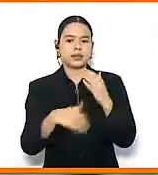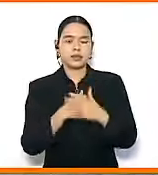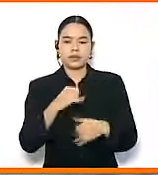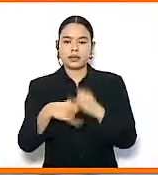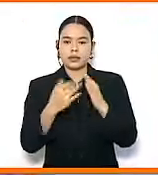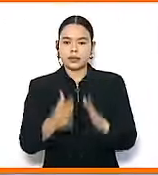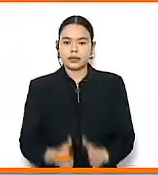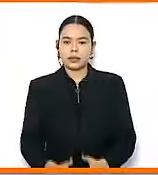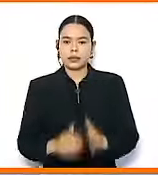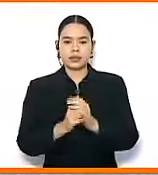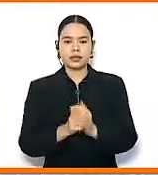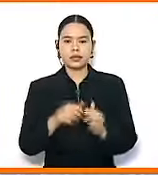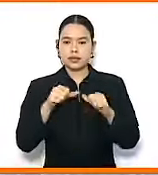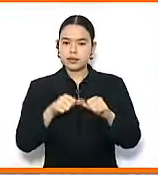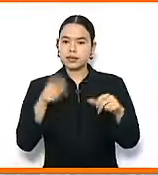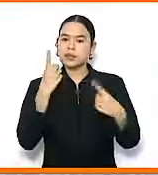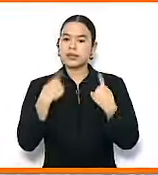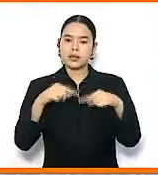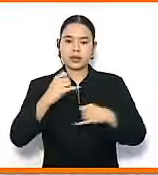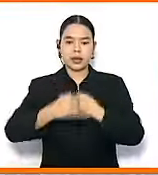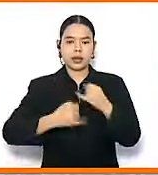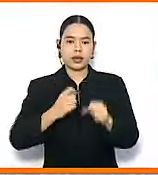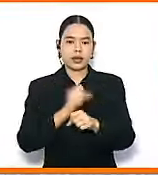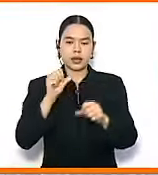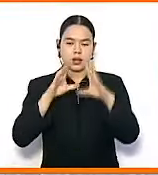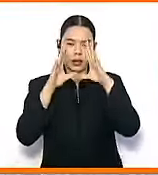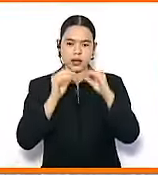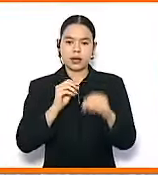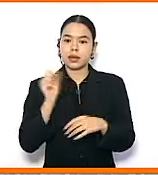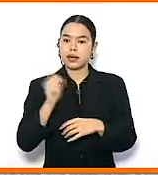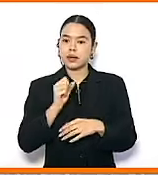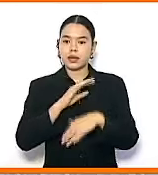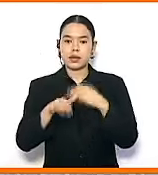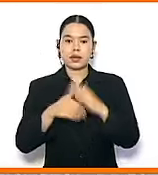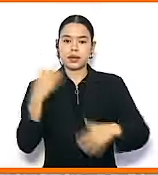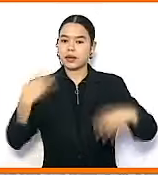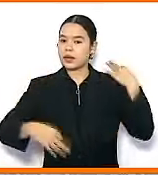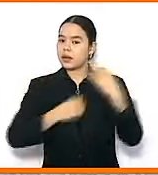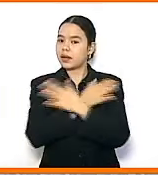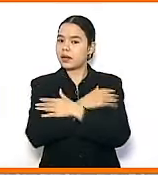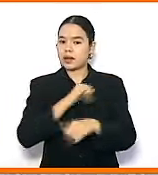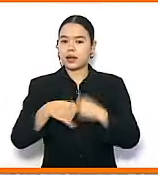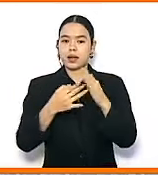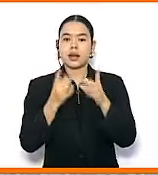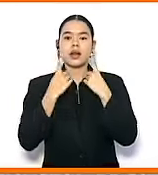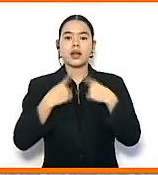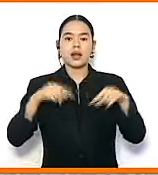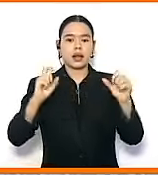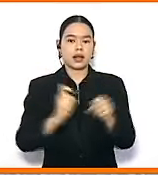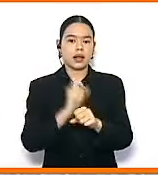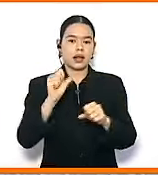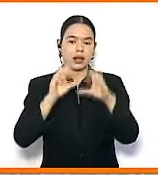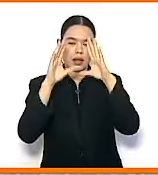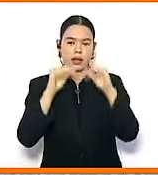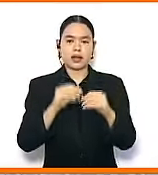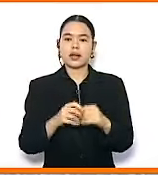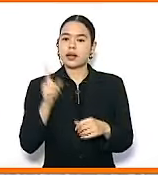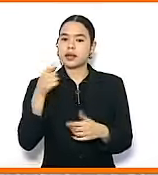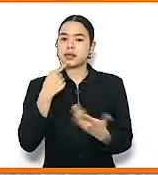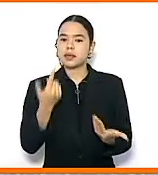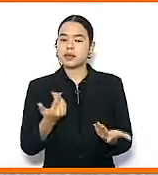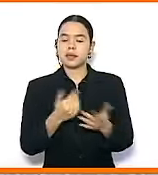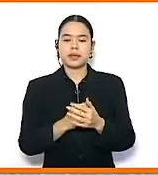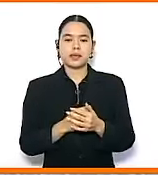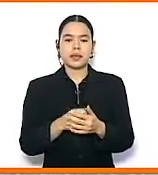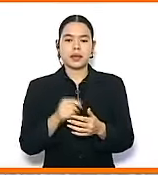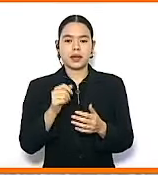de nuestros jugadores que lograron ganar en nuestra noche. Así es, felicidades a vos, jugador, que lograste ganar en esta noche. Y como diríamos en la mosquitia,